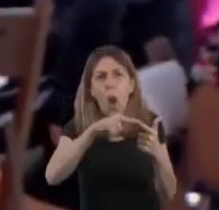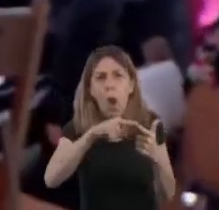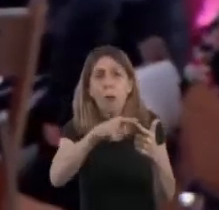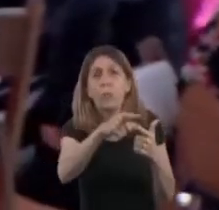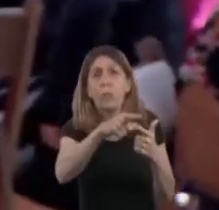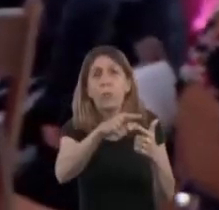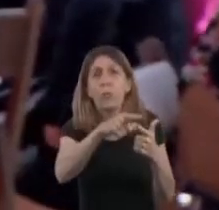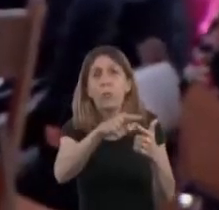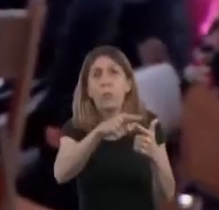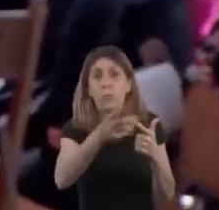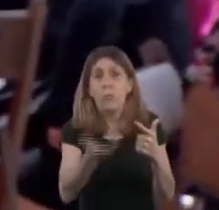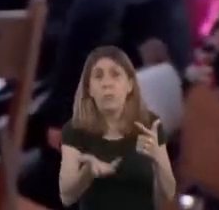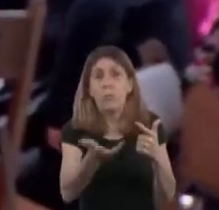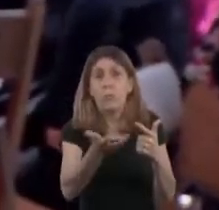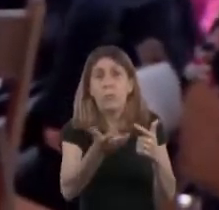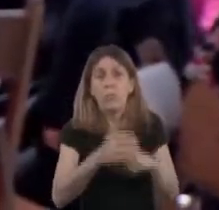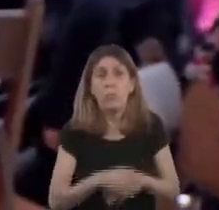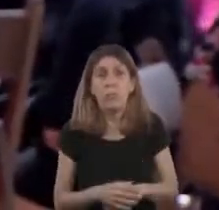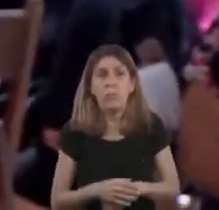que